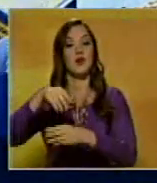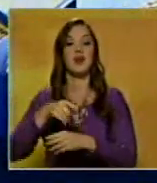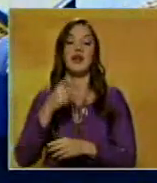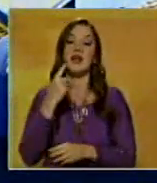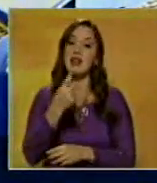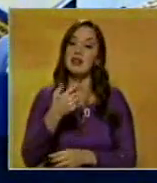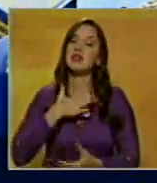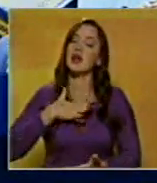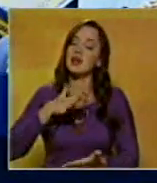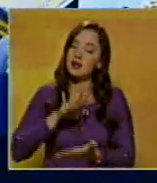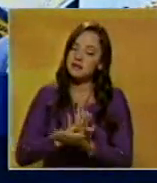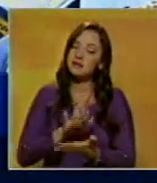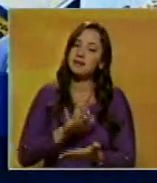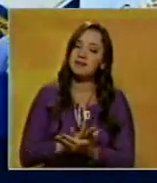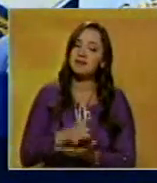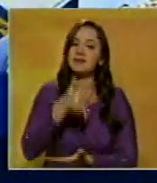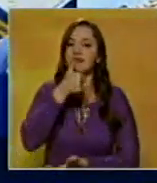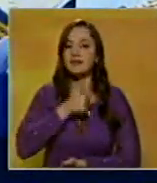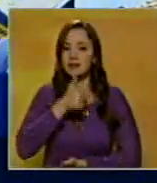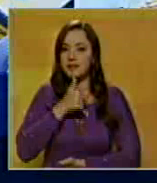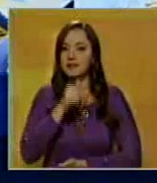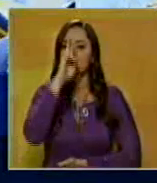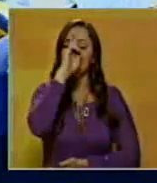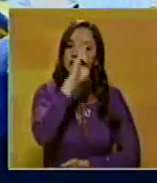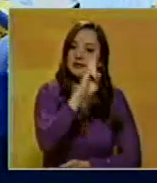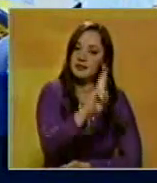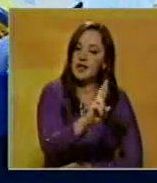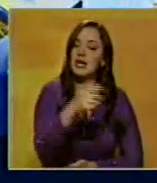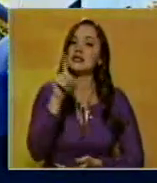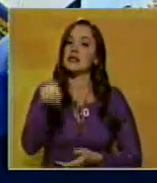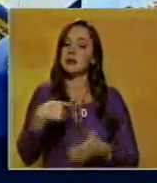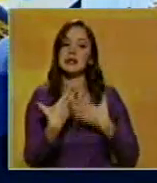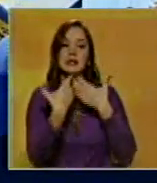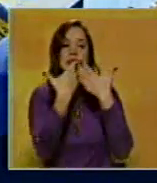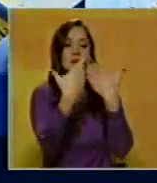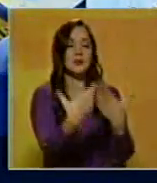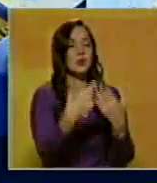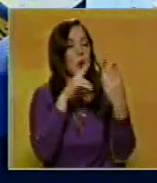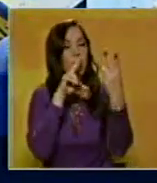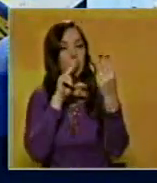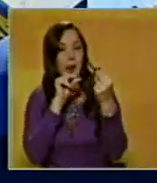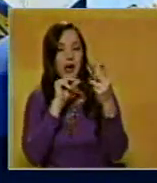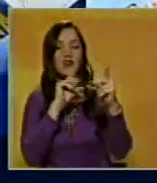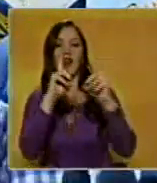sosiego, tolerancia, respeto, disposición al diálogo y al entendimiento.